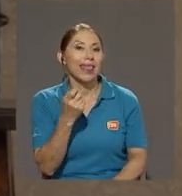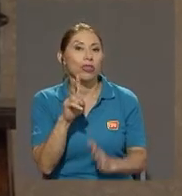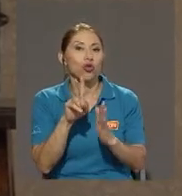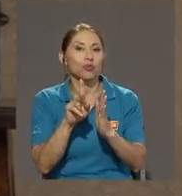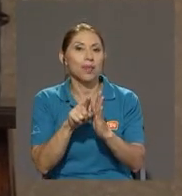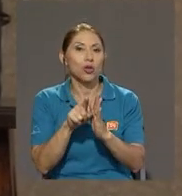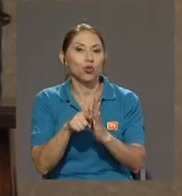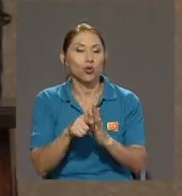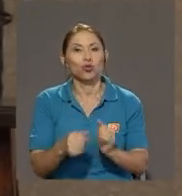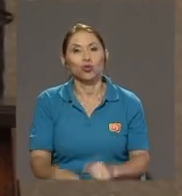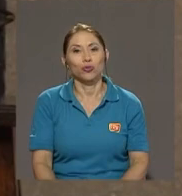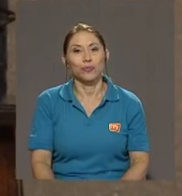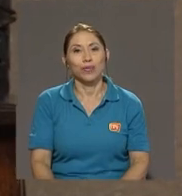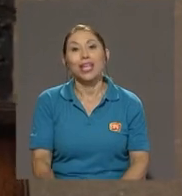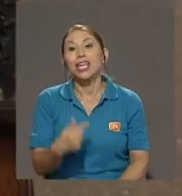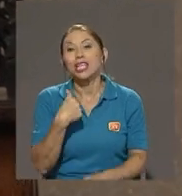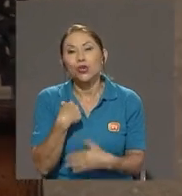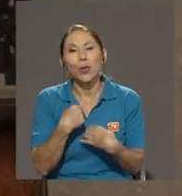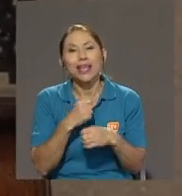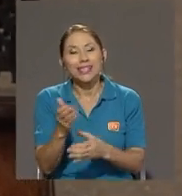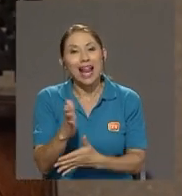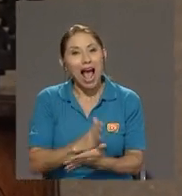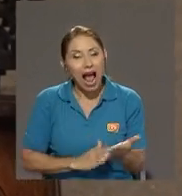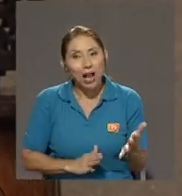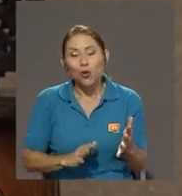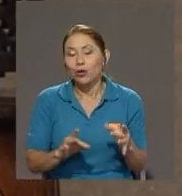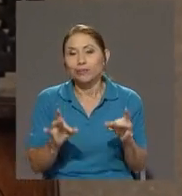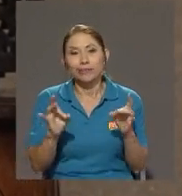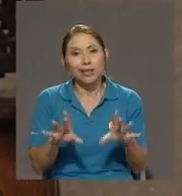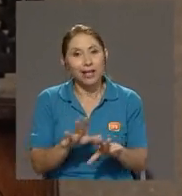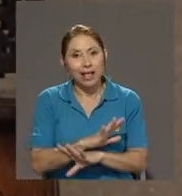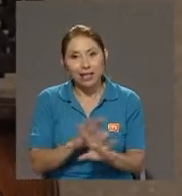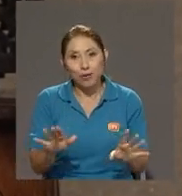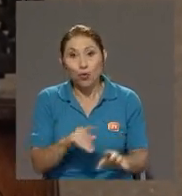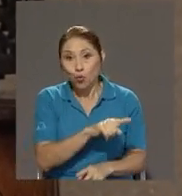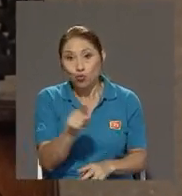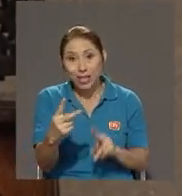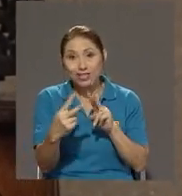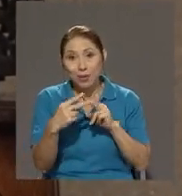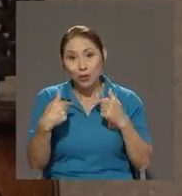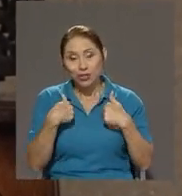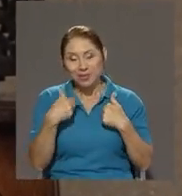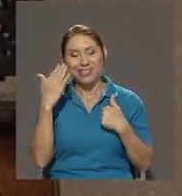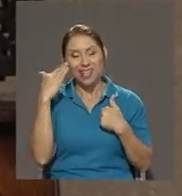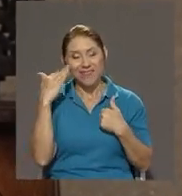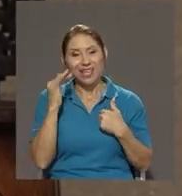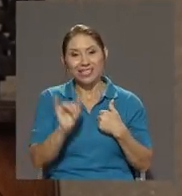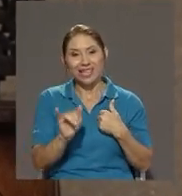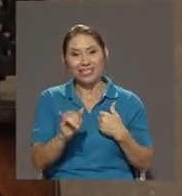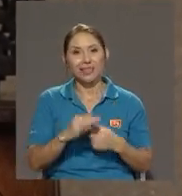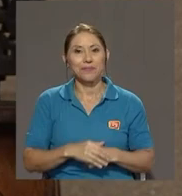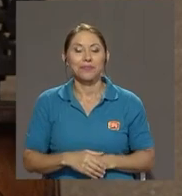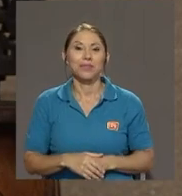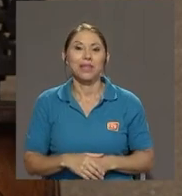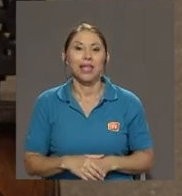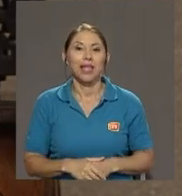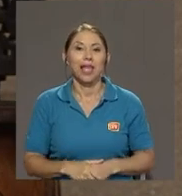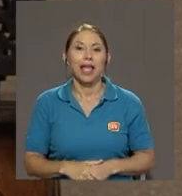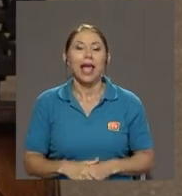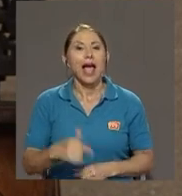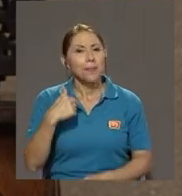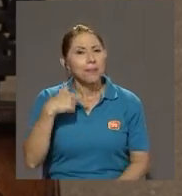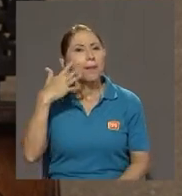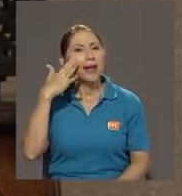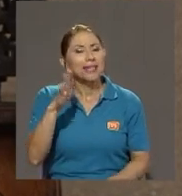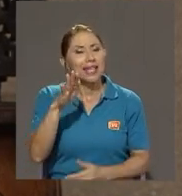2 minutos y voy a hacer una canallada. Yo soy muy capaz de hacer canalladas y ustedes que me conocen saben que es así. Me parece